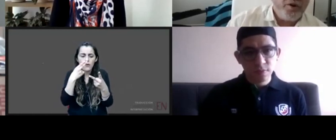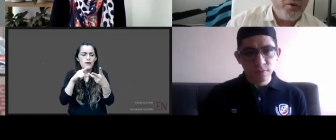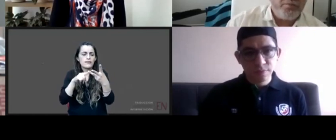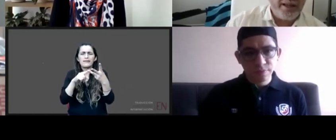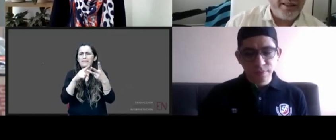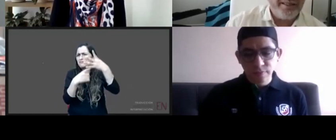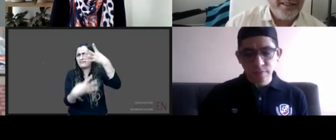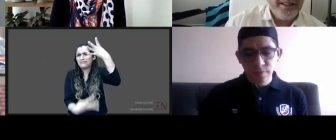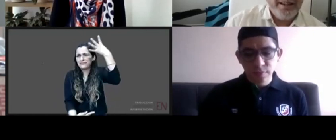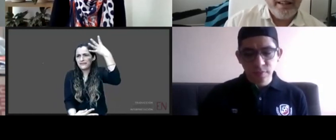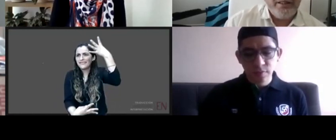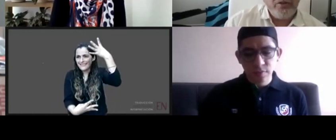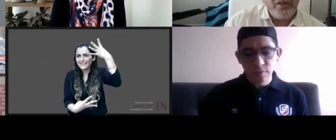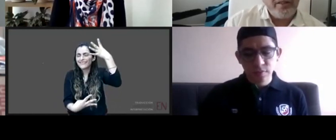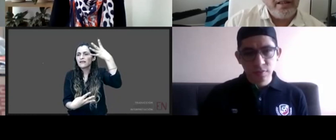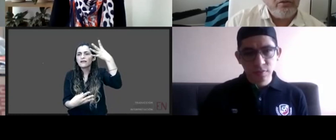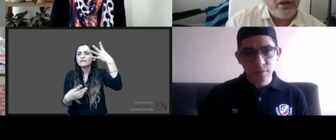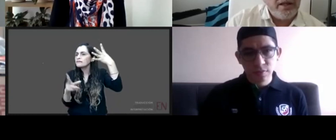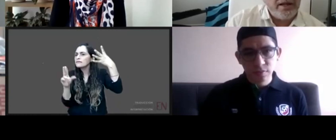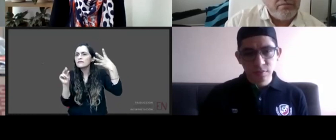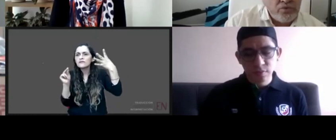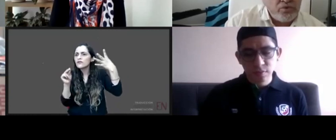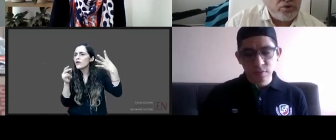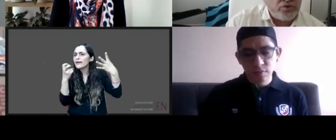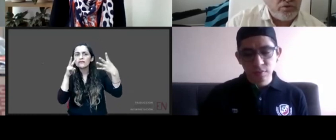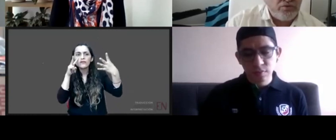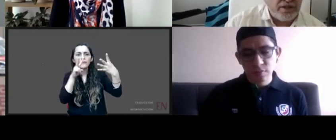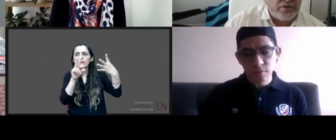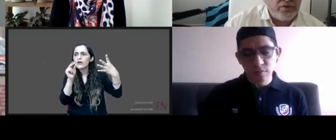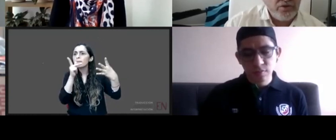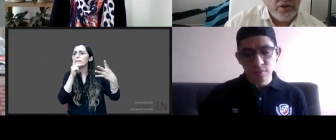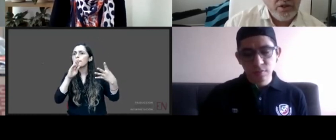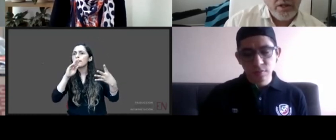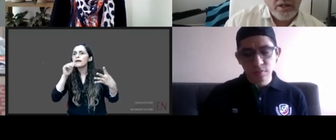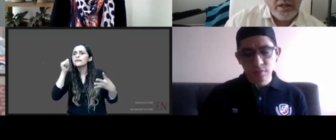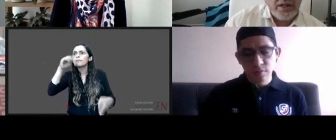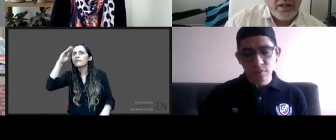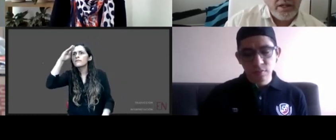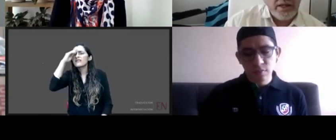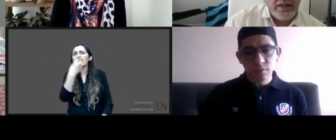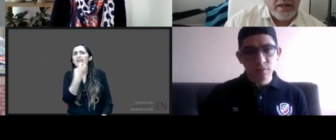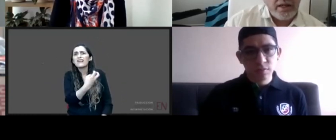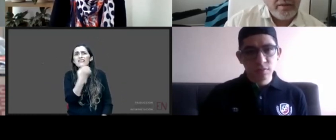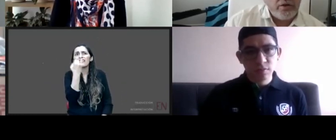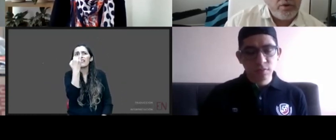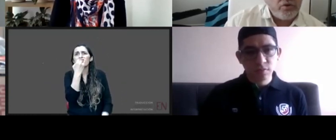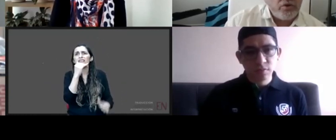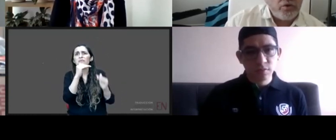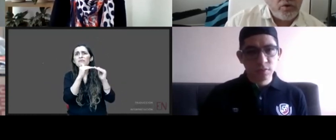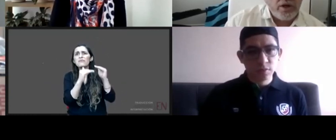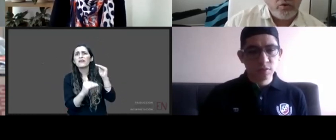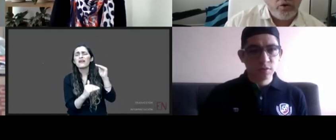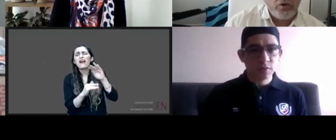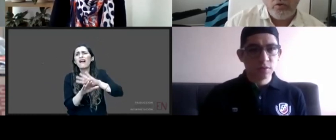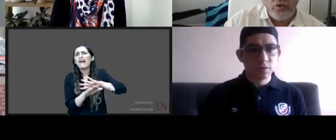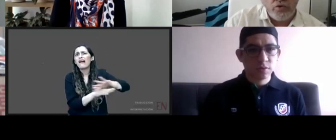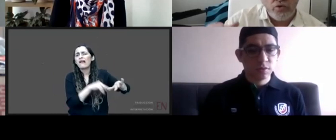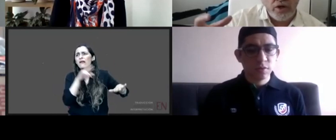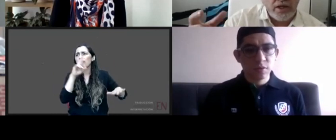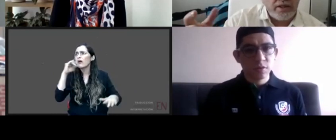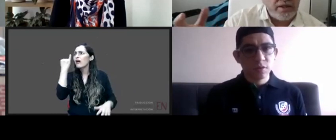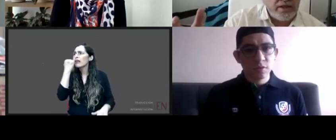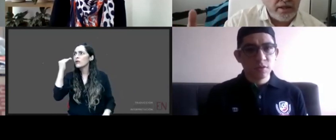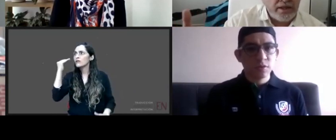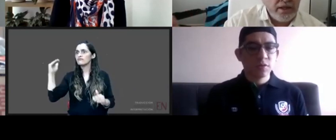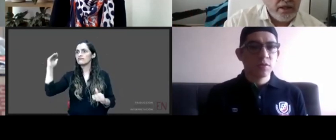¿no? Como padres. Entonces, esto genera muchos conflictos, y así como esto le ocurre a los sordos,